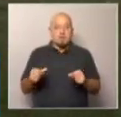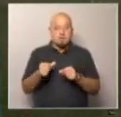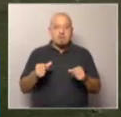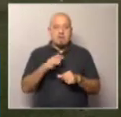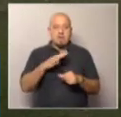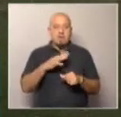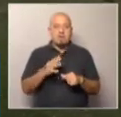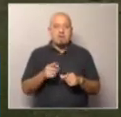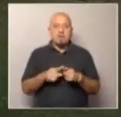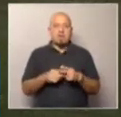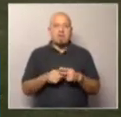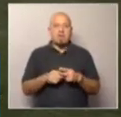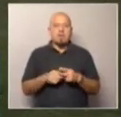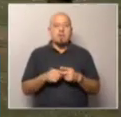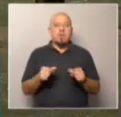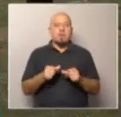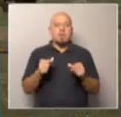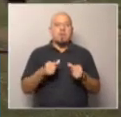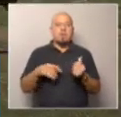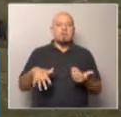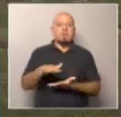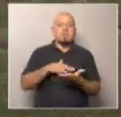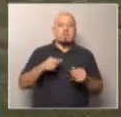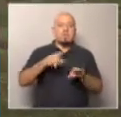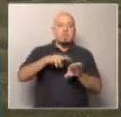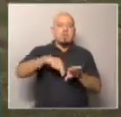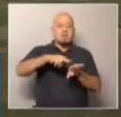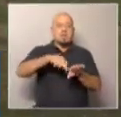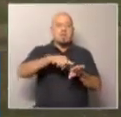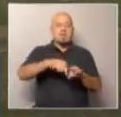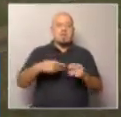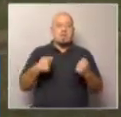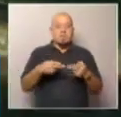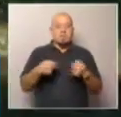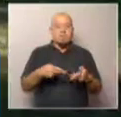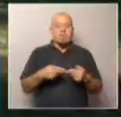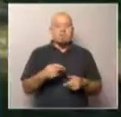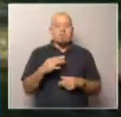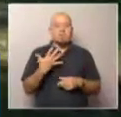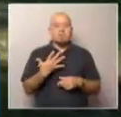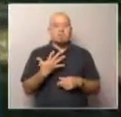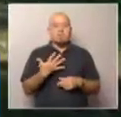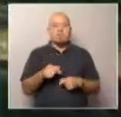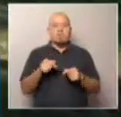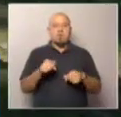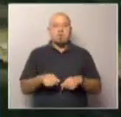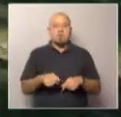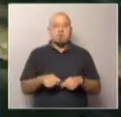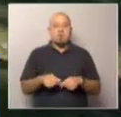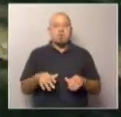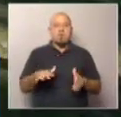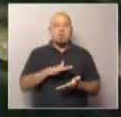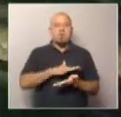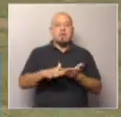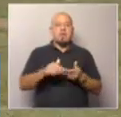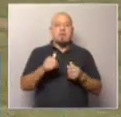Y han hecho plazas de skate, fútbol 5, esto, pero acá lo que es la semilla acá del Rosario es el campo.